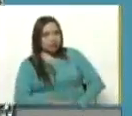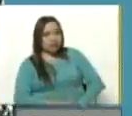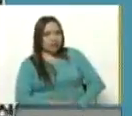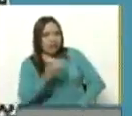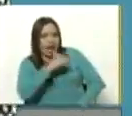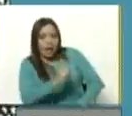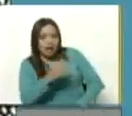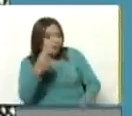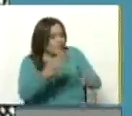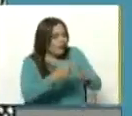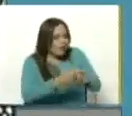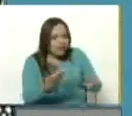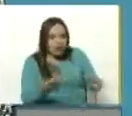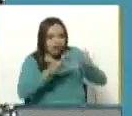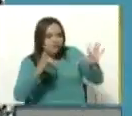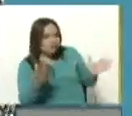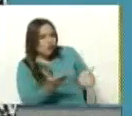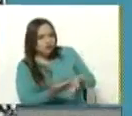al mundo